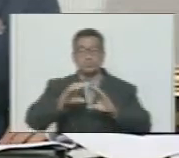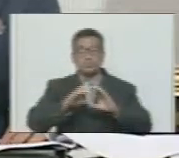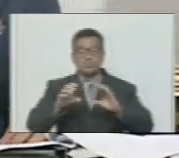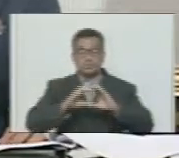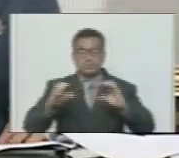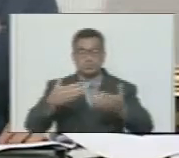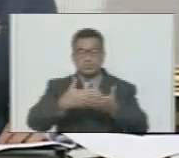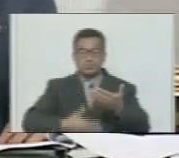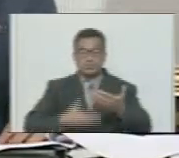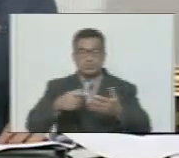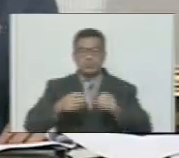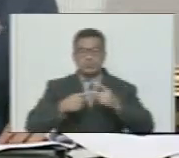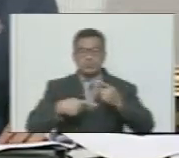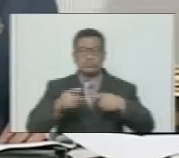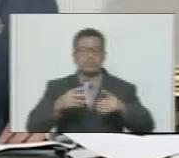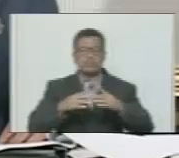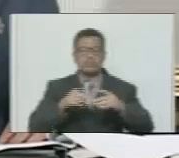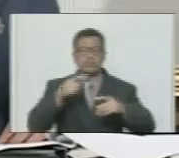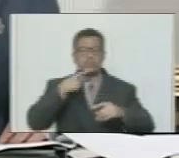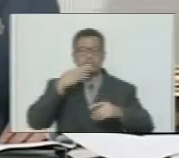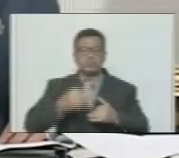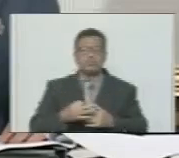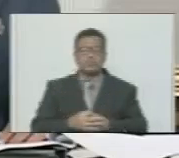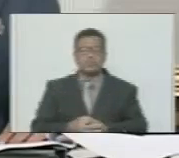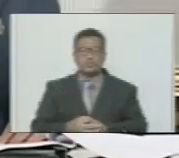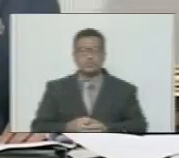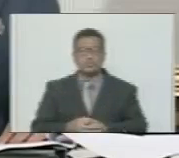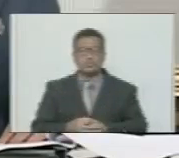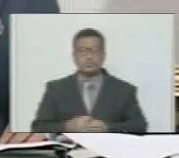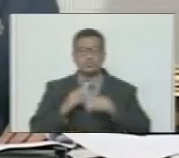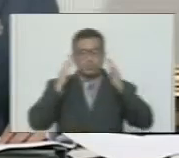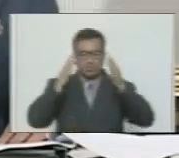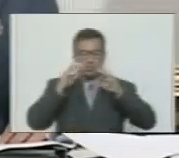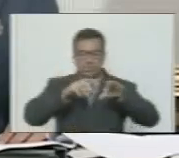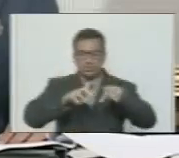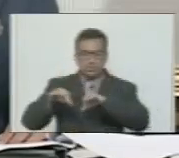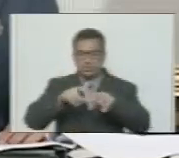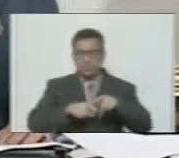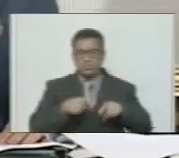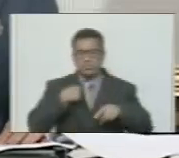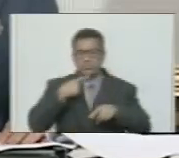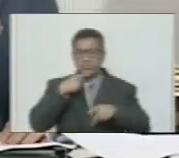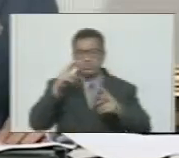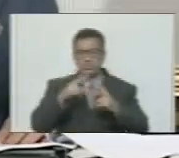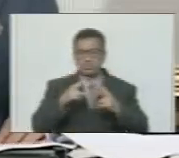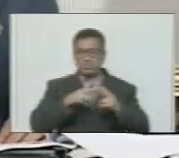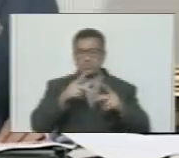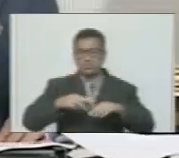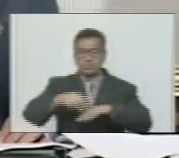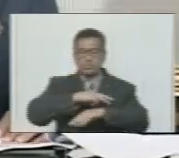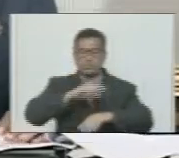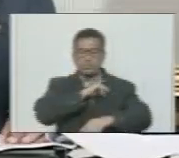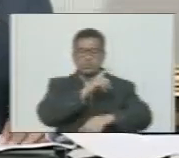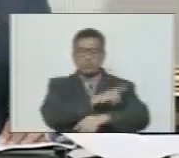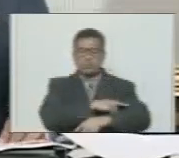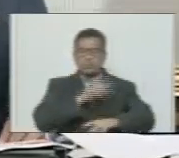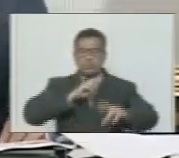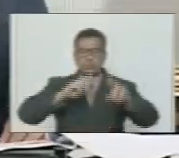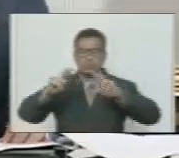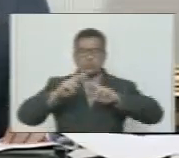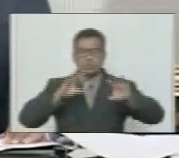a la Gaceta Oficial a los efectos de su publicación y se instruye a la Secretaría para que se notifique al Ministro del